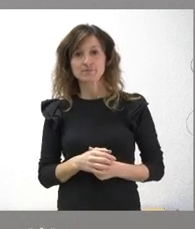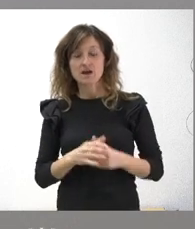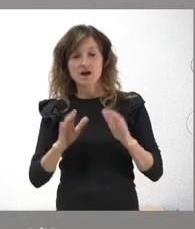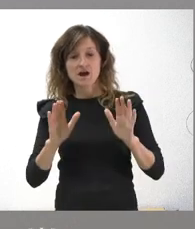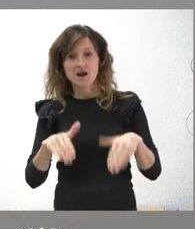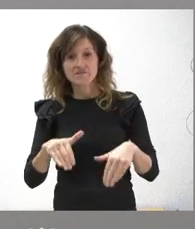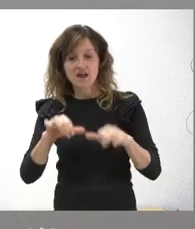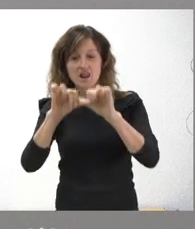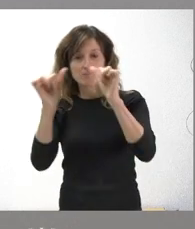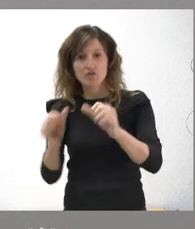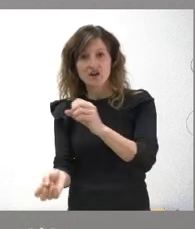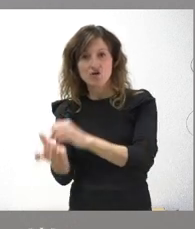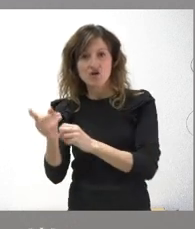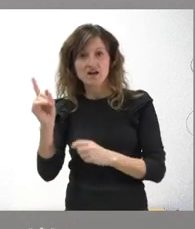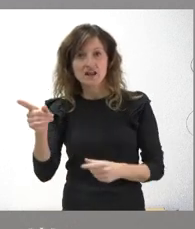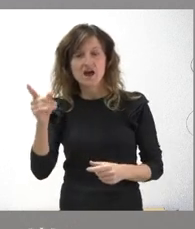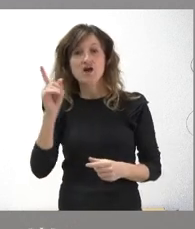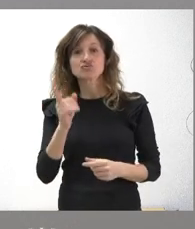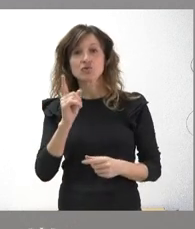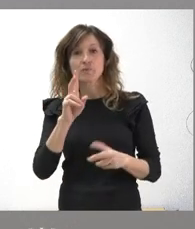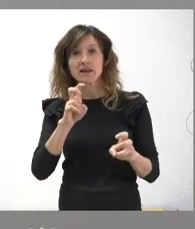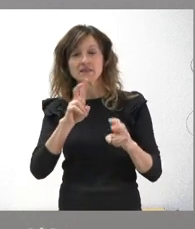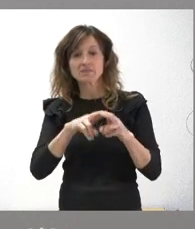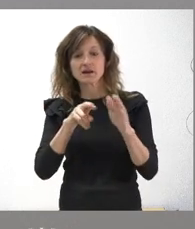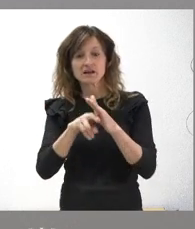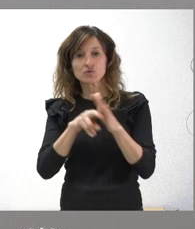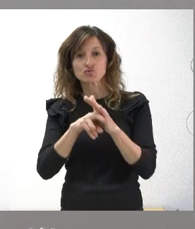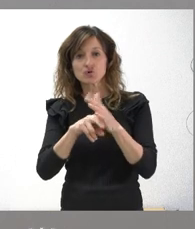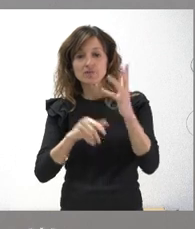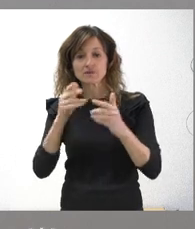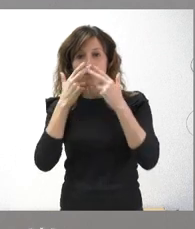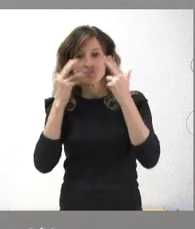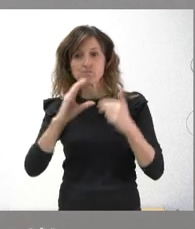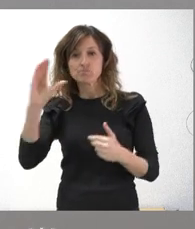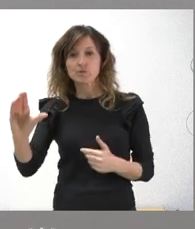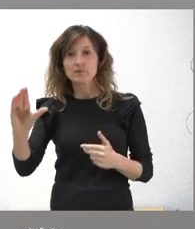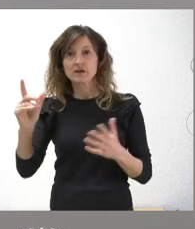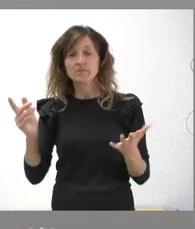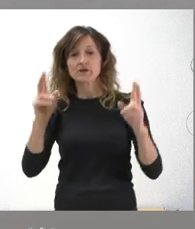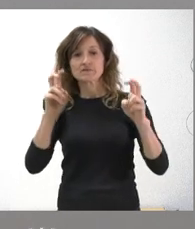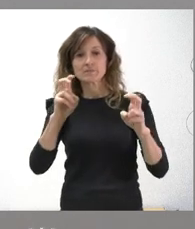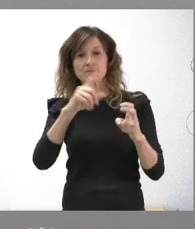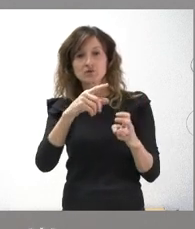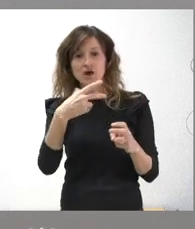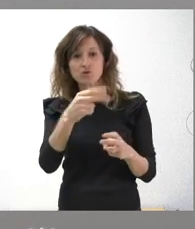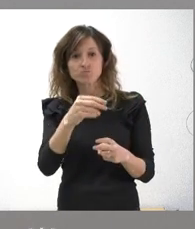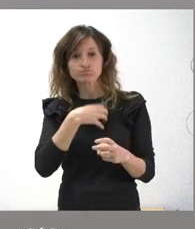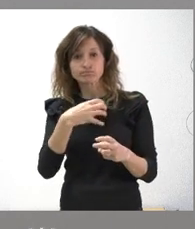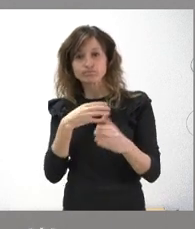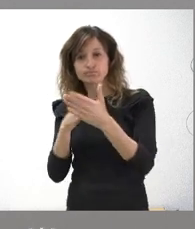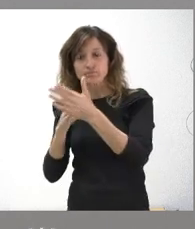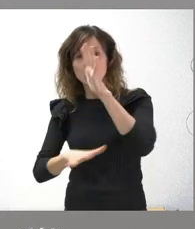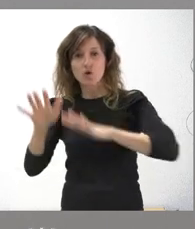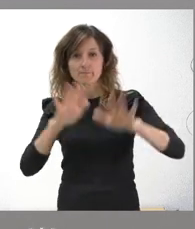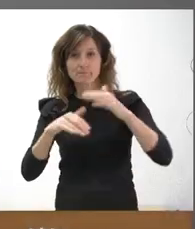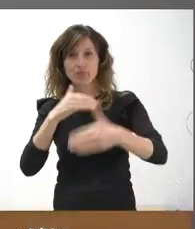creamos un modelo que de hecho solo sirve para transferir unos recursos a las administraciones públicas pero que excluyen a muchos de ellos de poder solicitar por la complejidad